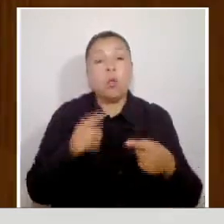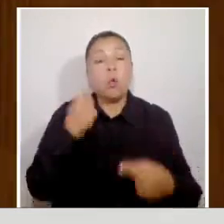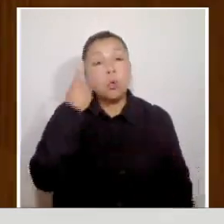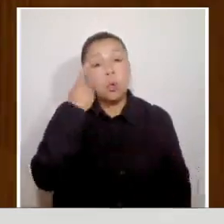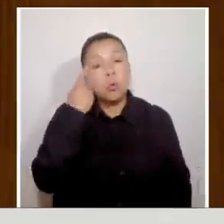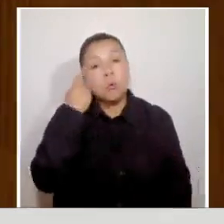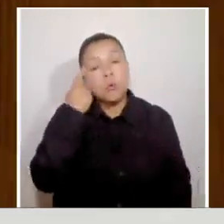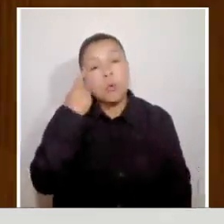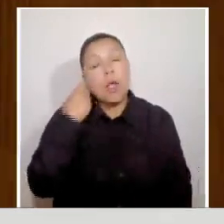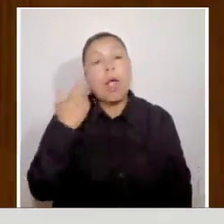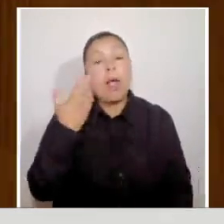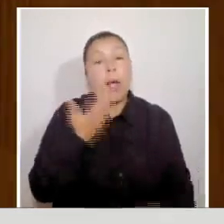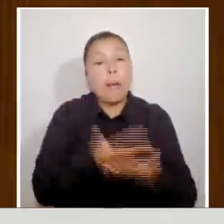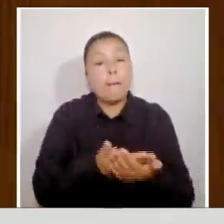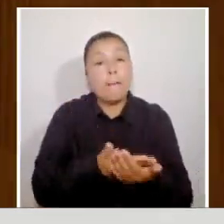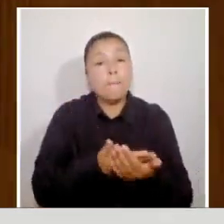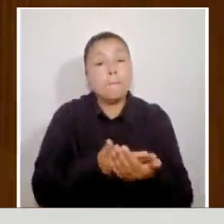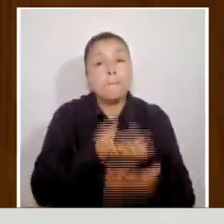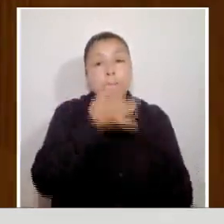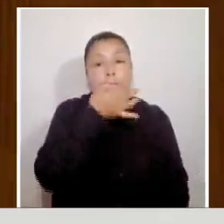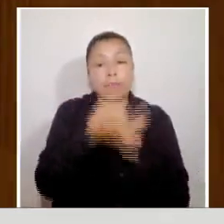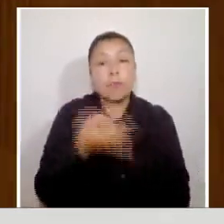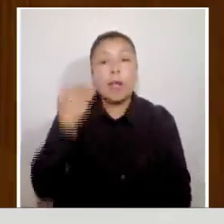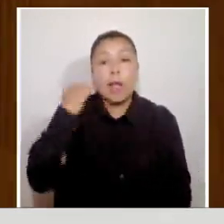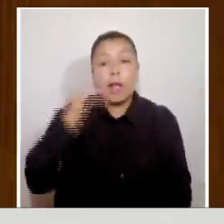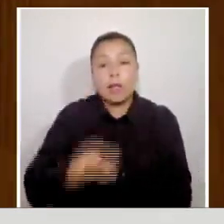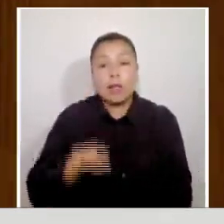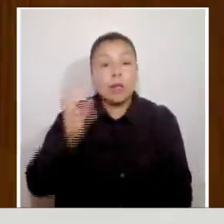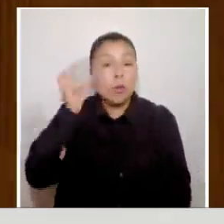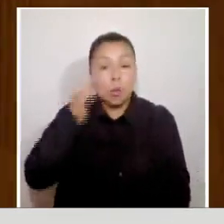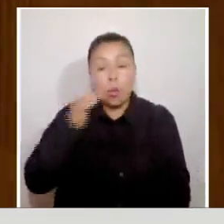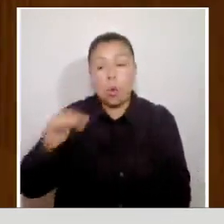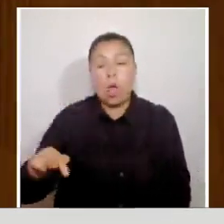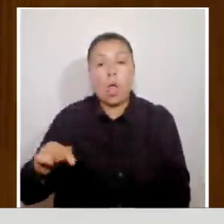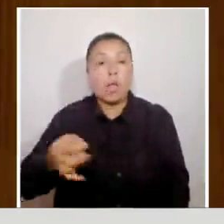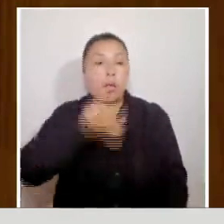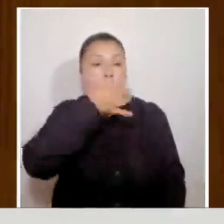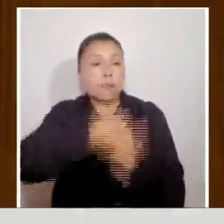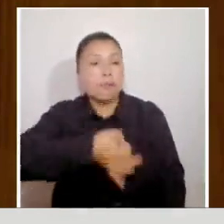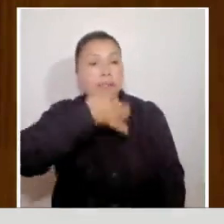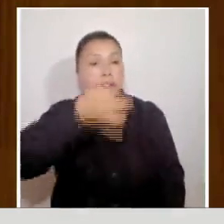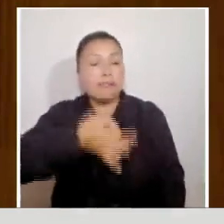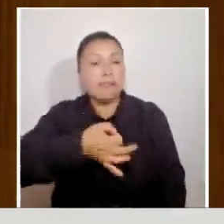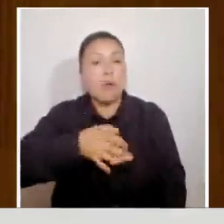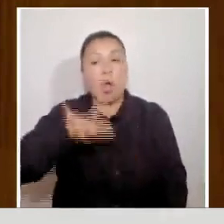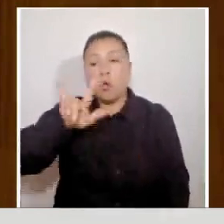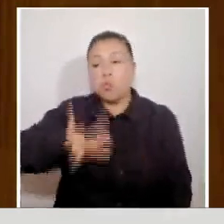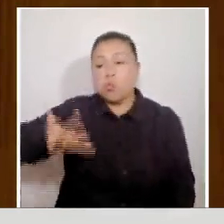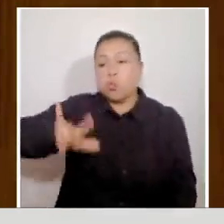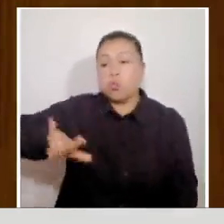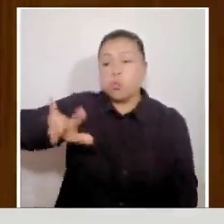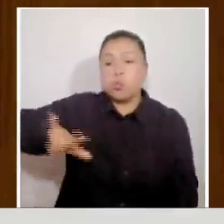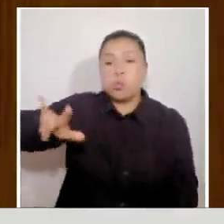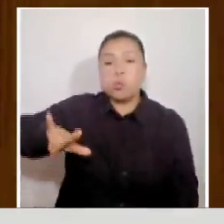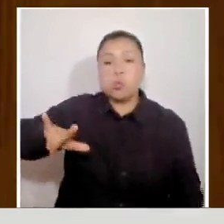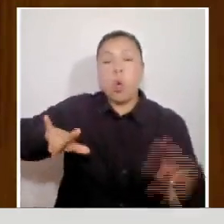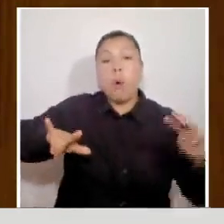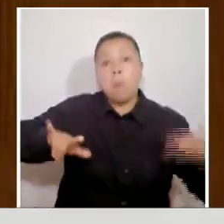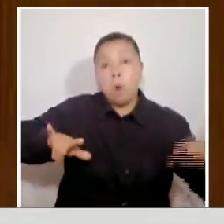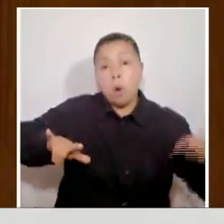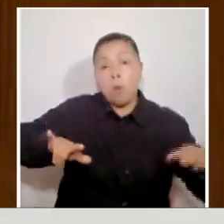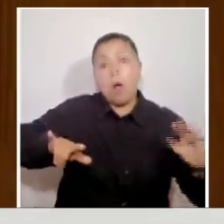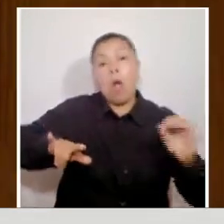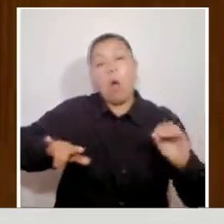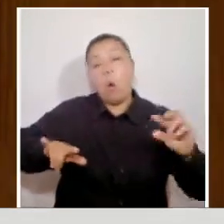estaría afirmando que el niño o niña daría un testimonio influenciado por la madre u otro